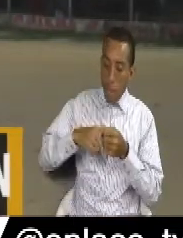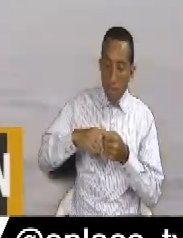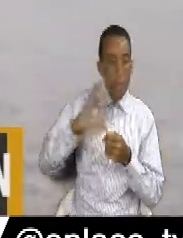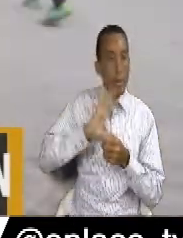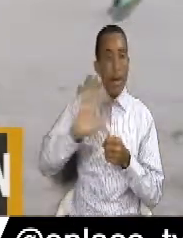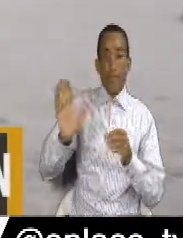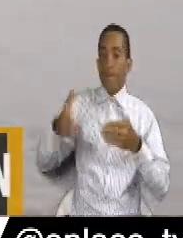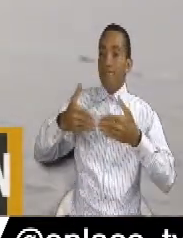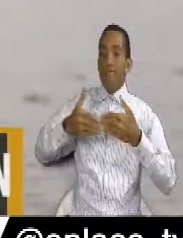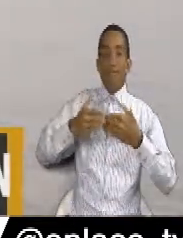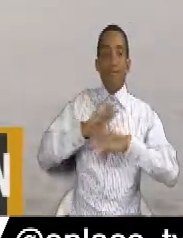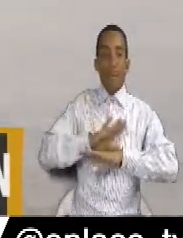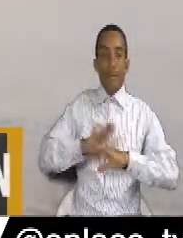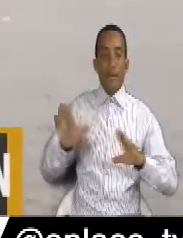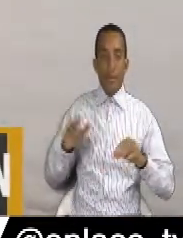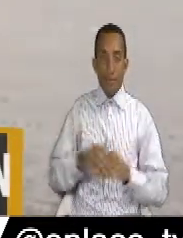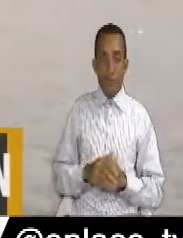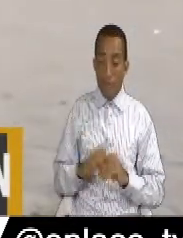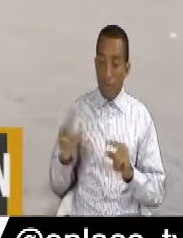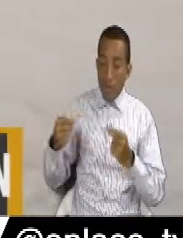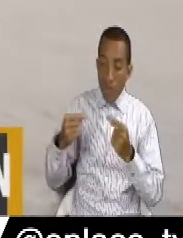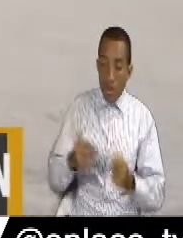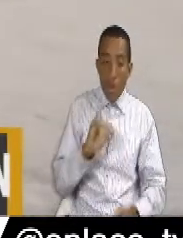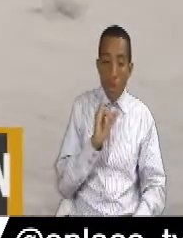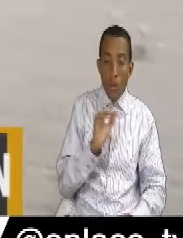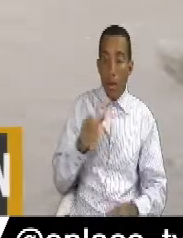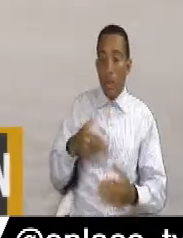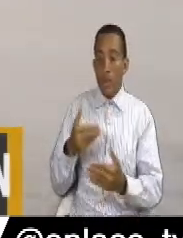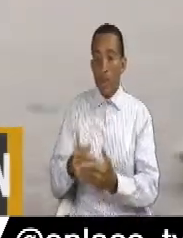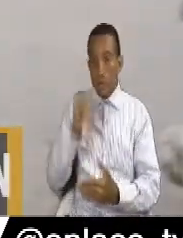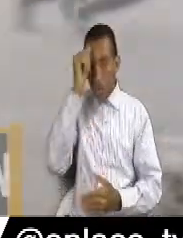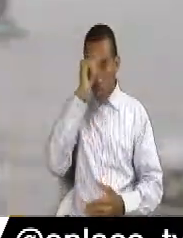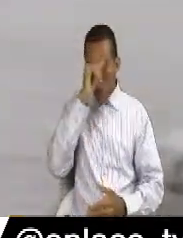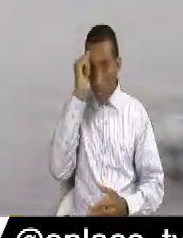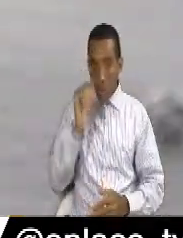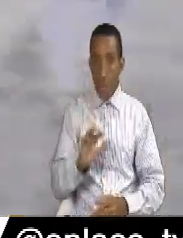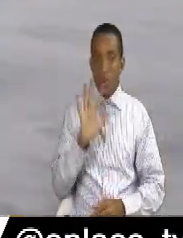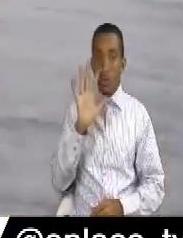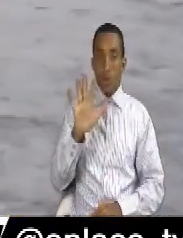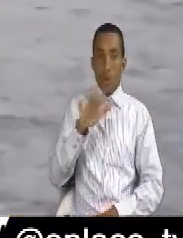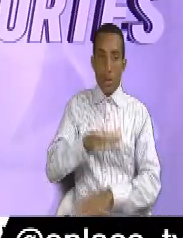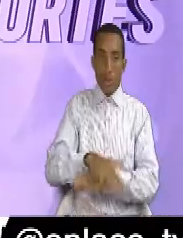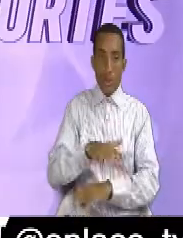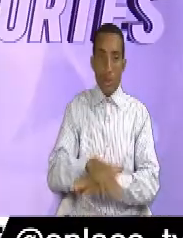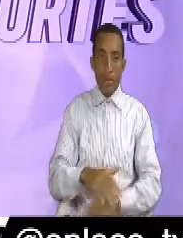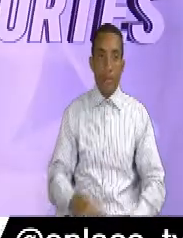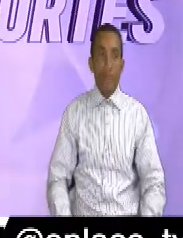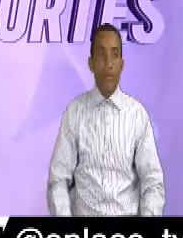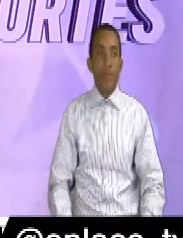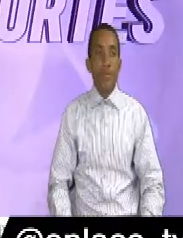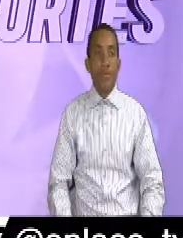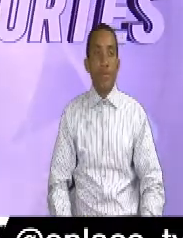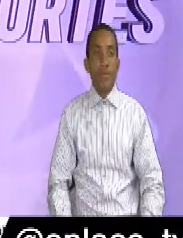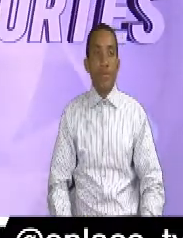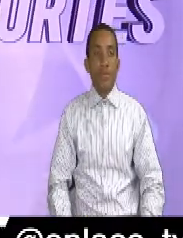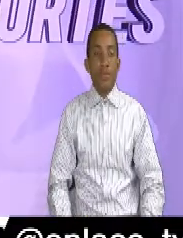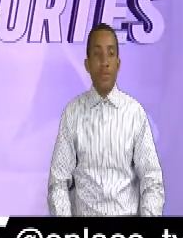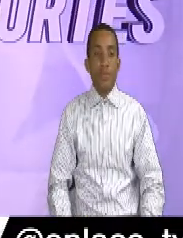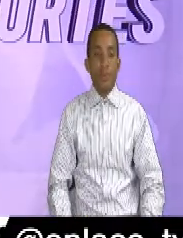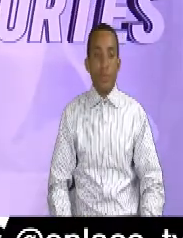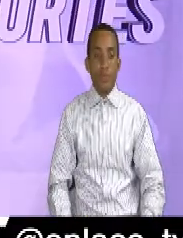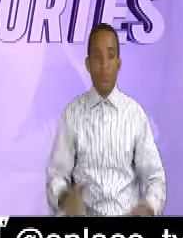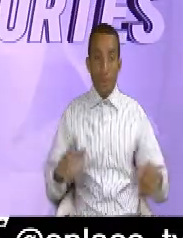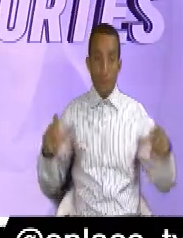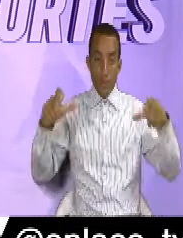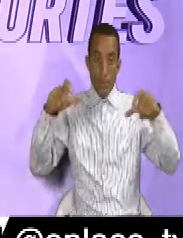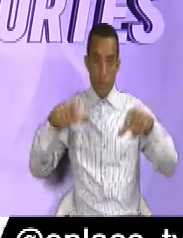cerraron. Este torneo se desarrolla de jueves a domingos a partir de las 5 de la tarde. Y en las canchas polideportivas